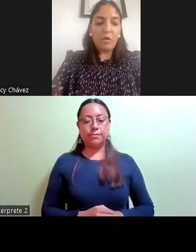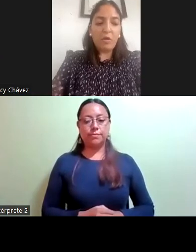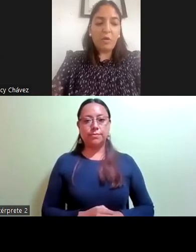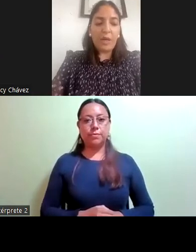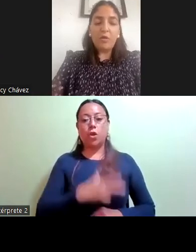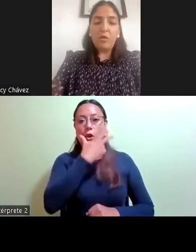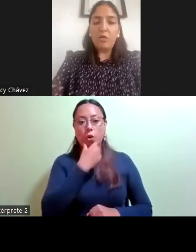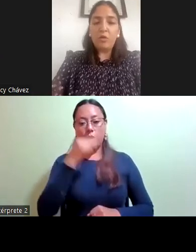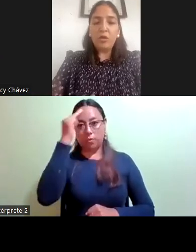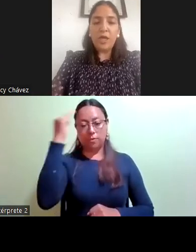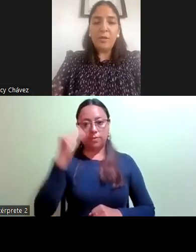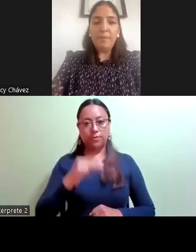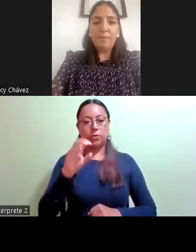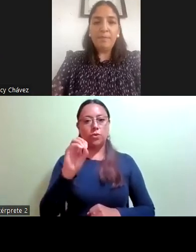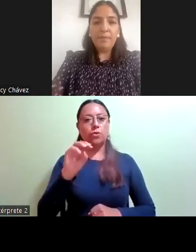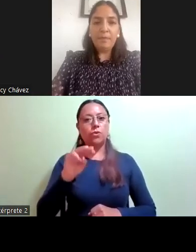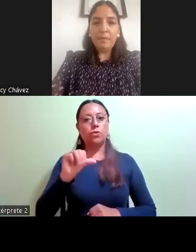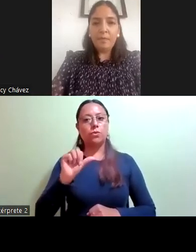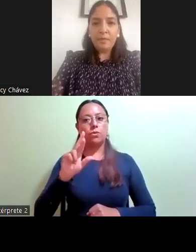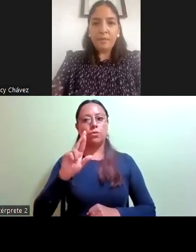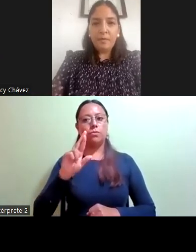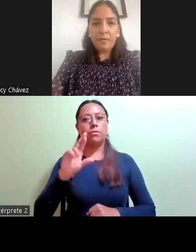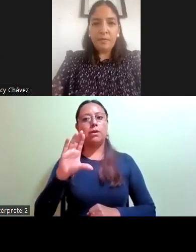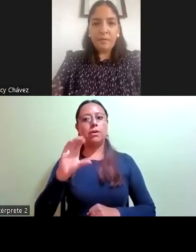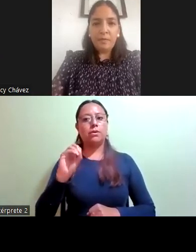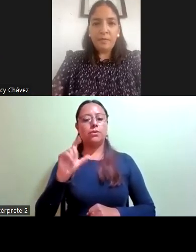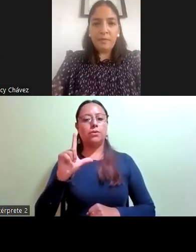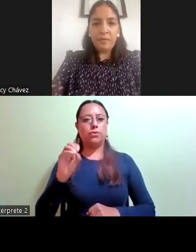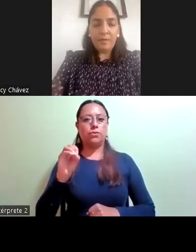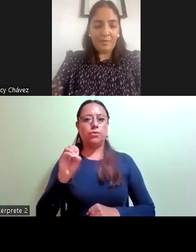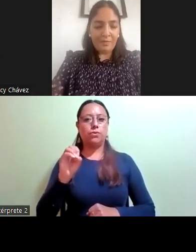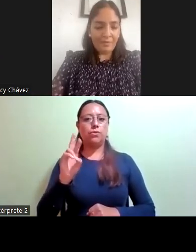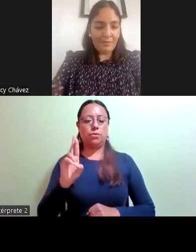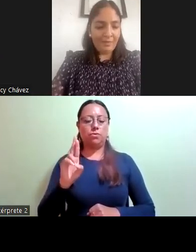Maestro Omar Color Rosas. Presente.